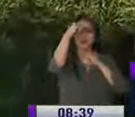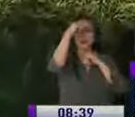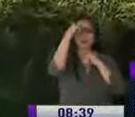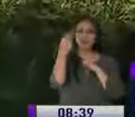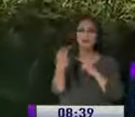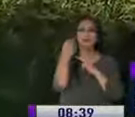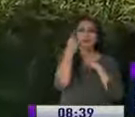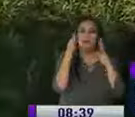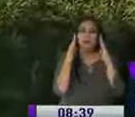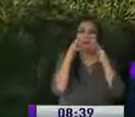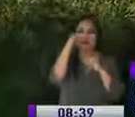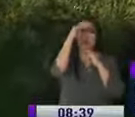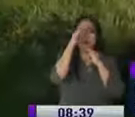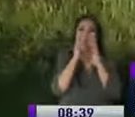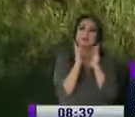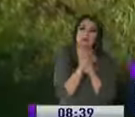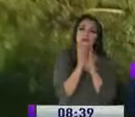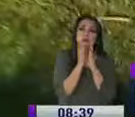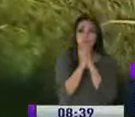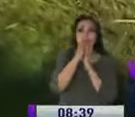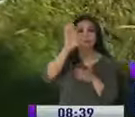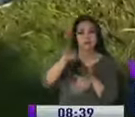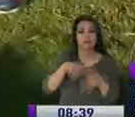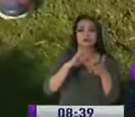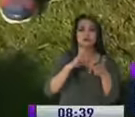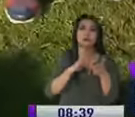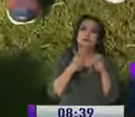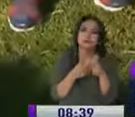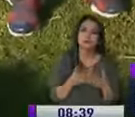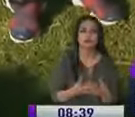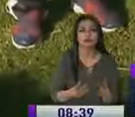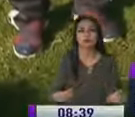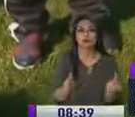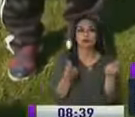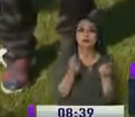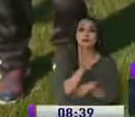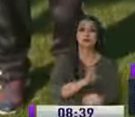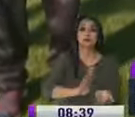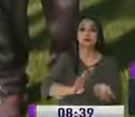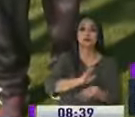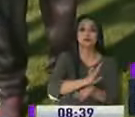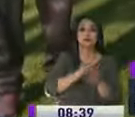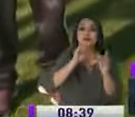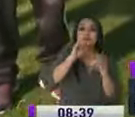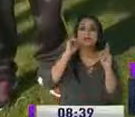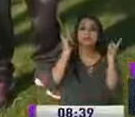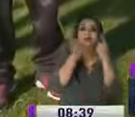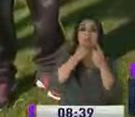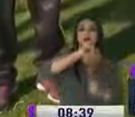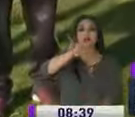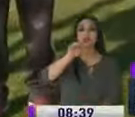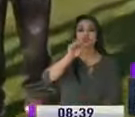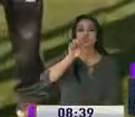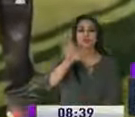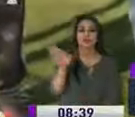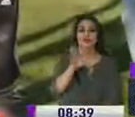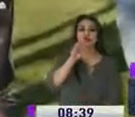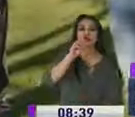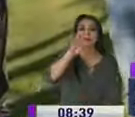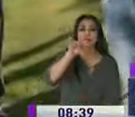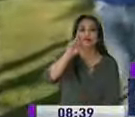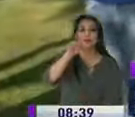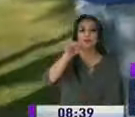existe una fuga de agua desde hace más de 3 semanas y ya comunicaron a la empresa de Quito y no dan trámite a su pedido. Así que inmediatamente